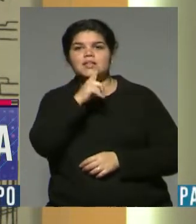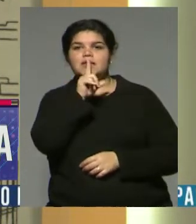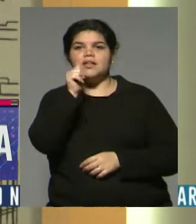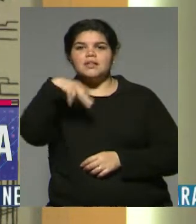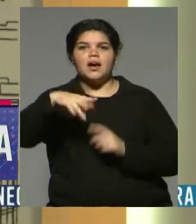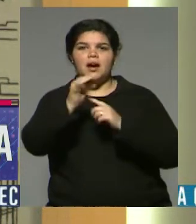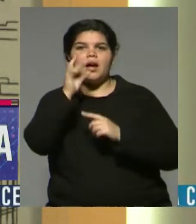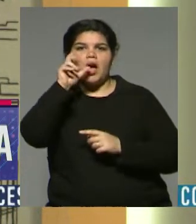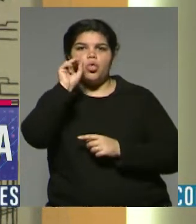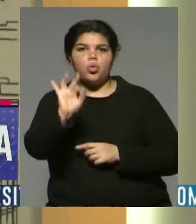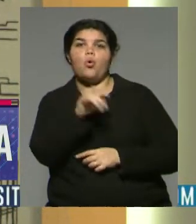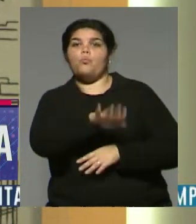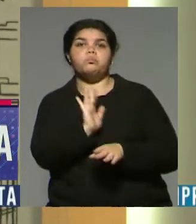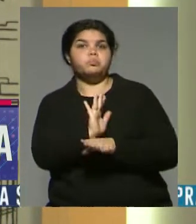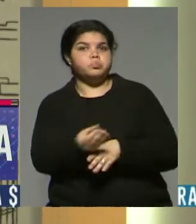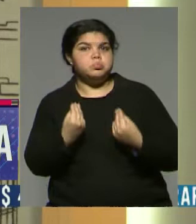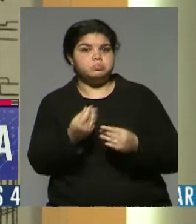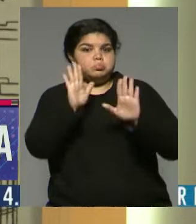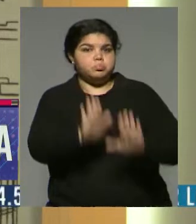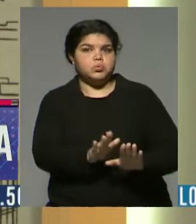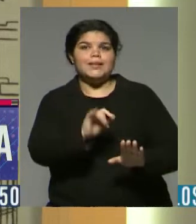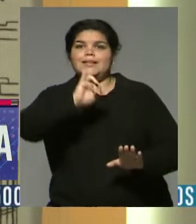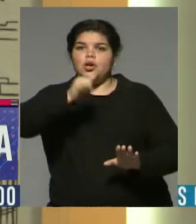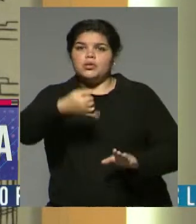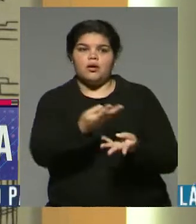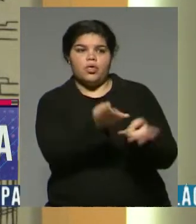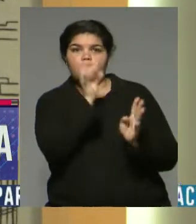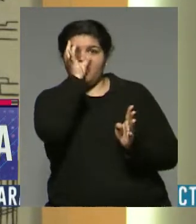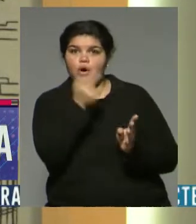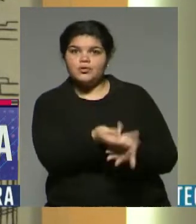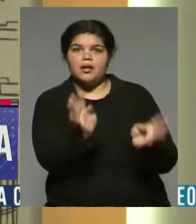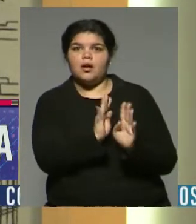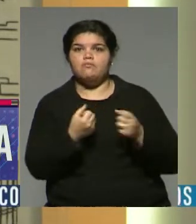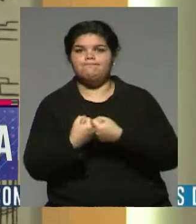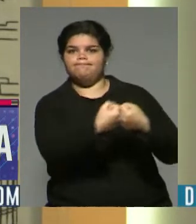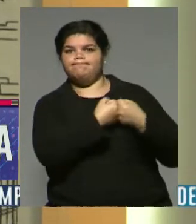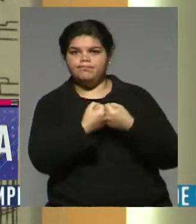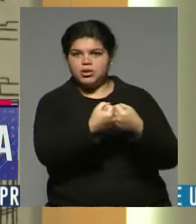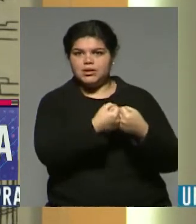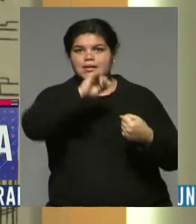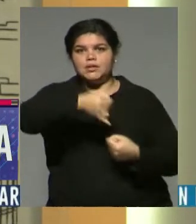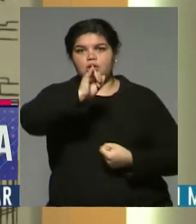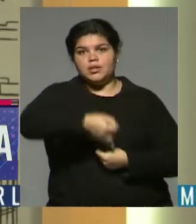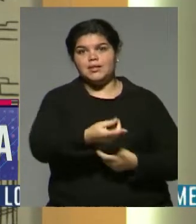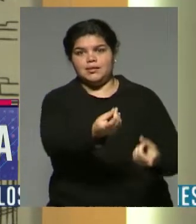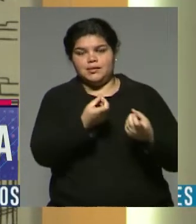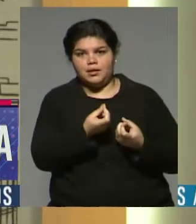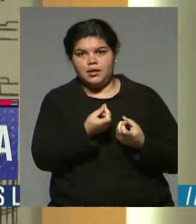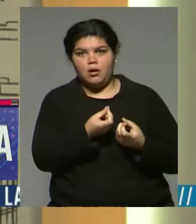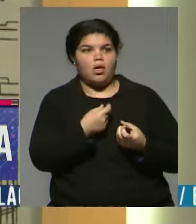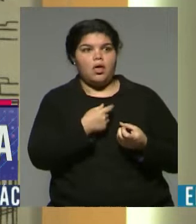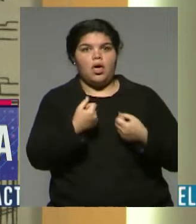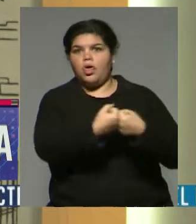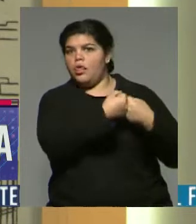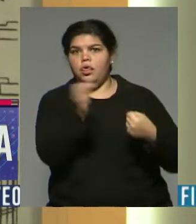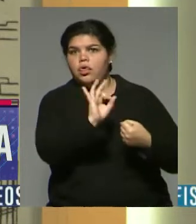destacar que tiene que ser la decisión totalmente unánime y es ahí donde entra, si es que no es unánime, lo que es el juicio estancado, que ahí en ese caso